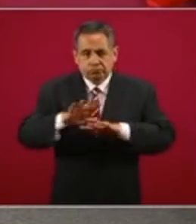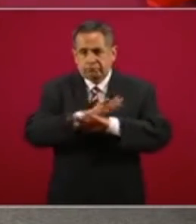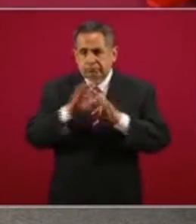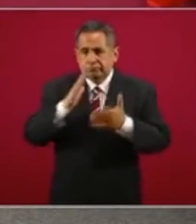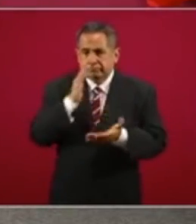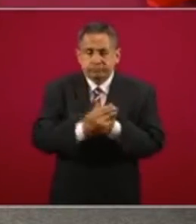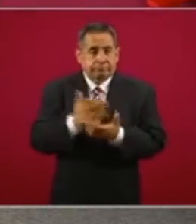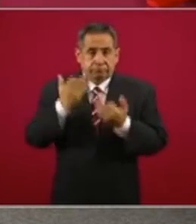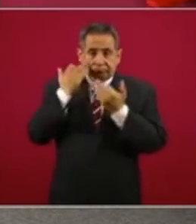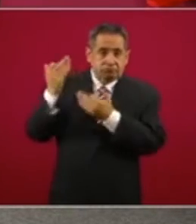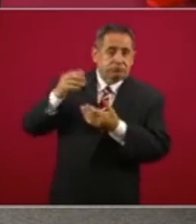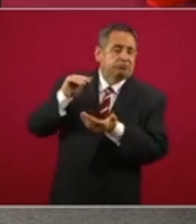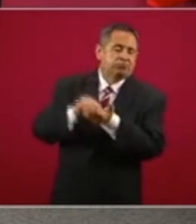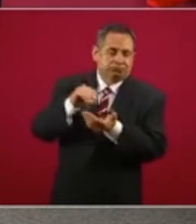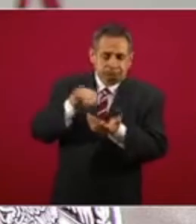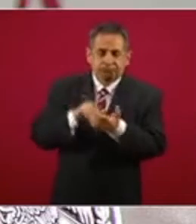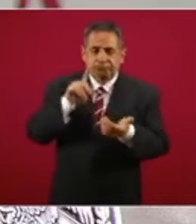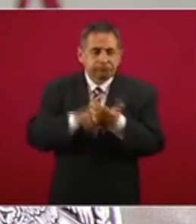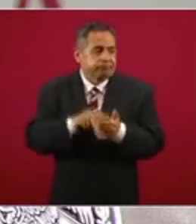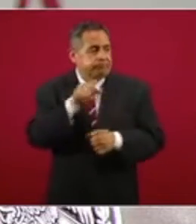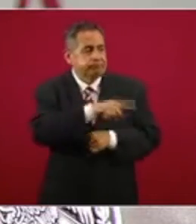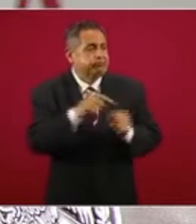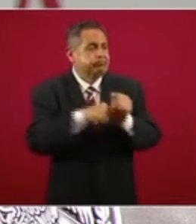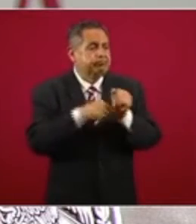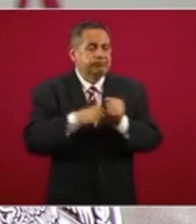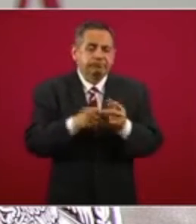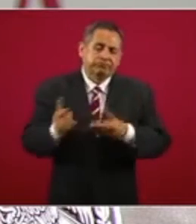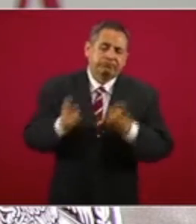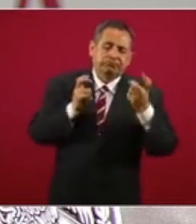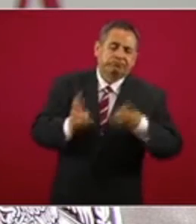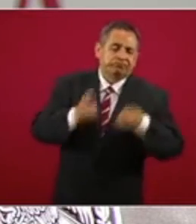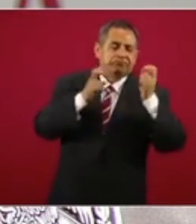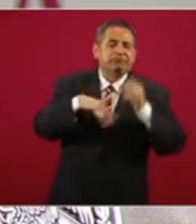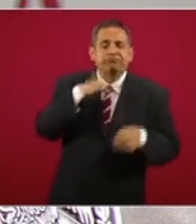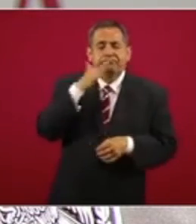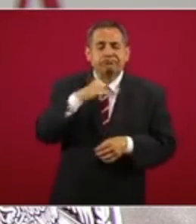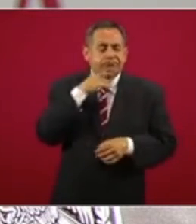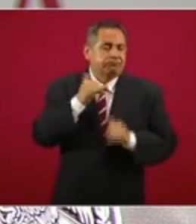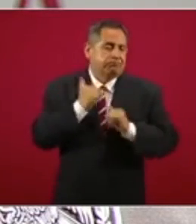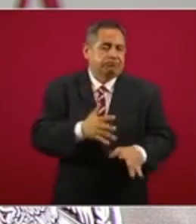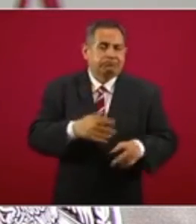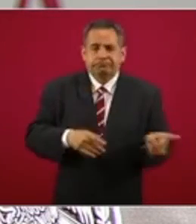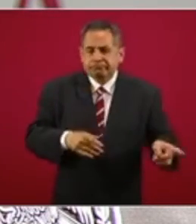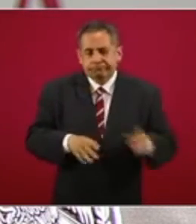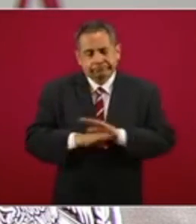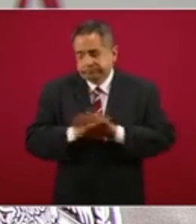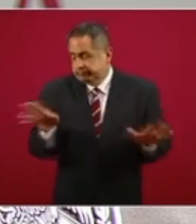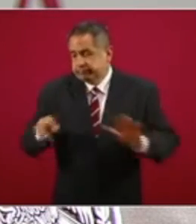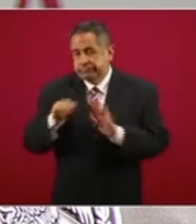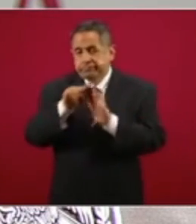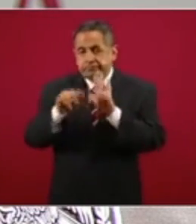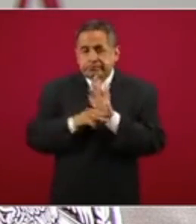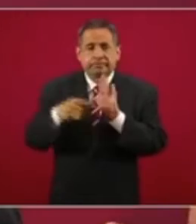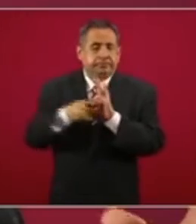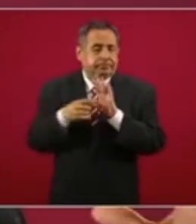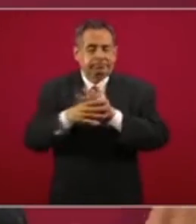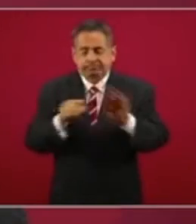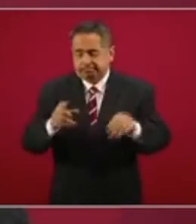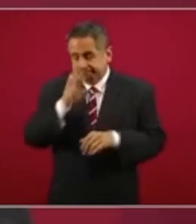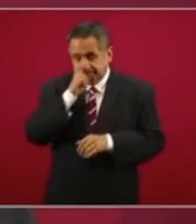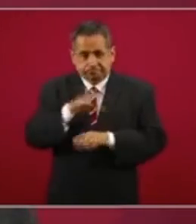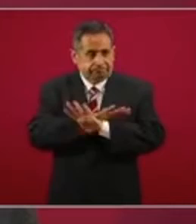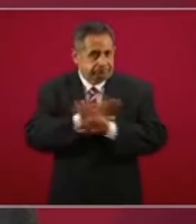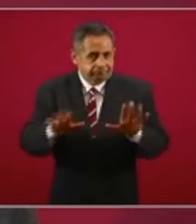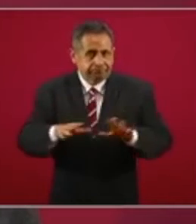nos hablan de que sigue habiendo mucho gasolinero tramposo y con la implementación de esta norma que será irrestricta podemos